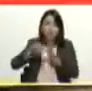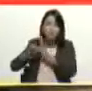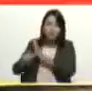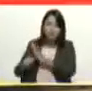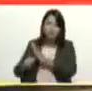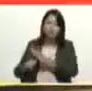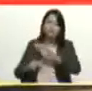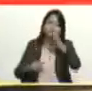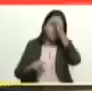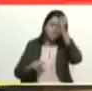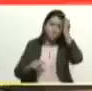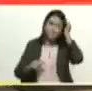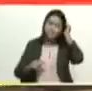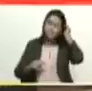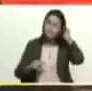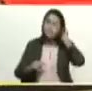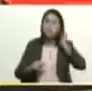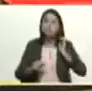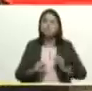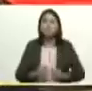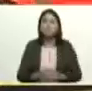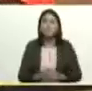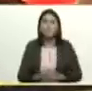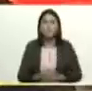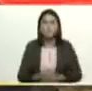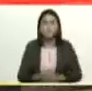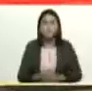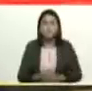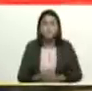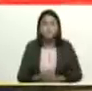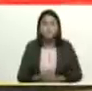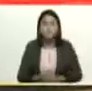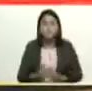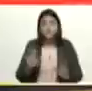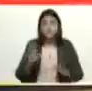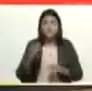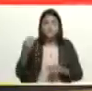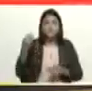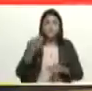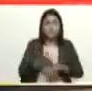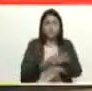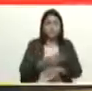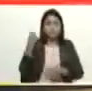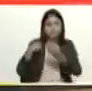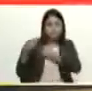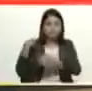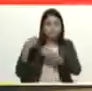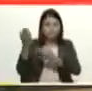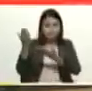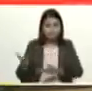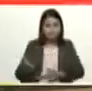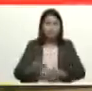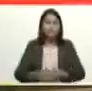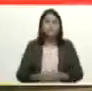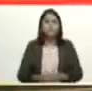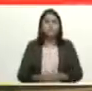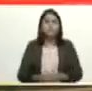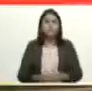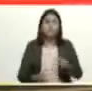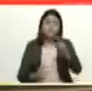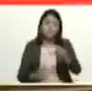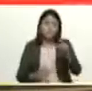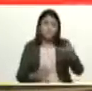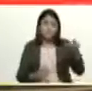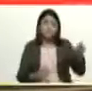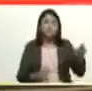veces, a pesar de todas las alertas que usted hizo, que veníamos haciendo, de gente que